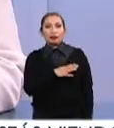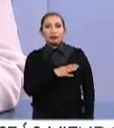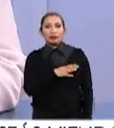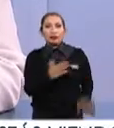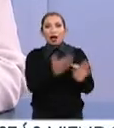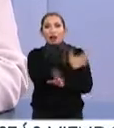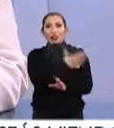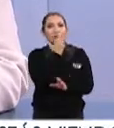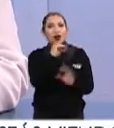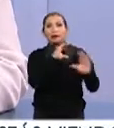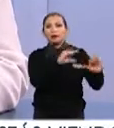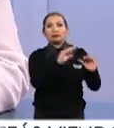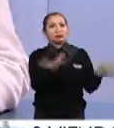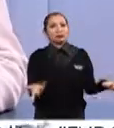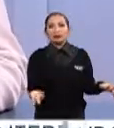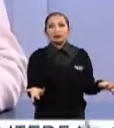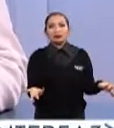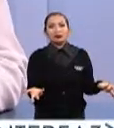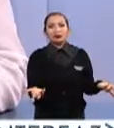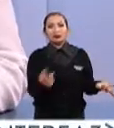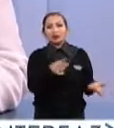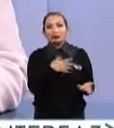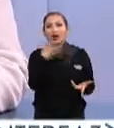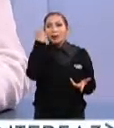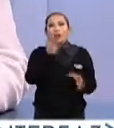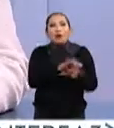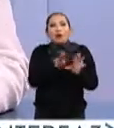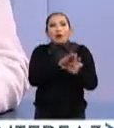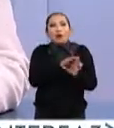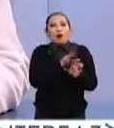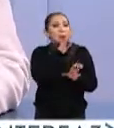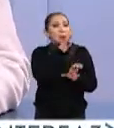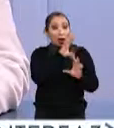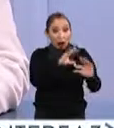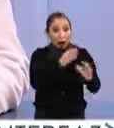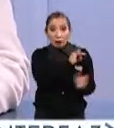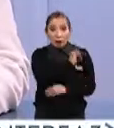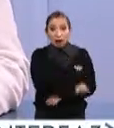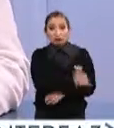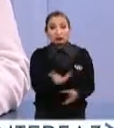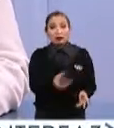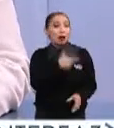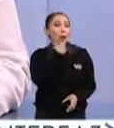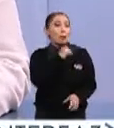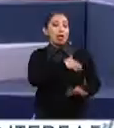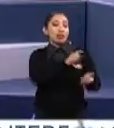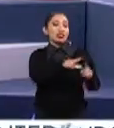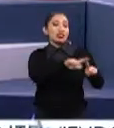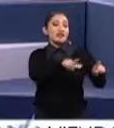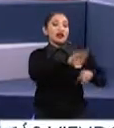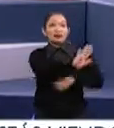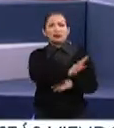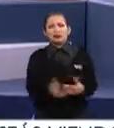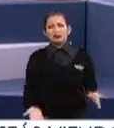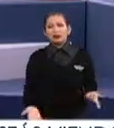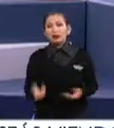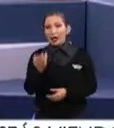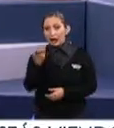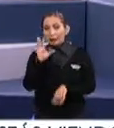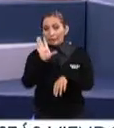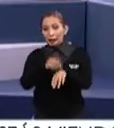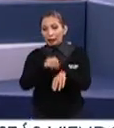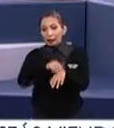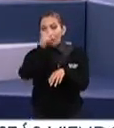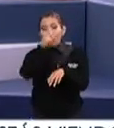que no hemos sabido aprender, ¿no? En este constructo de la masculinidad tradicional. Claro. Y bueno, esta licencia